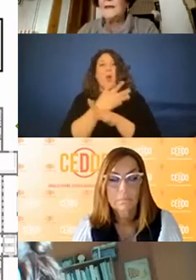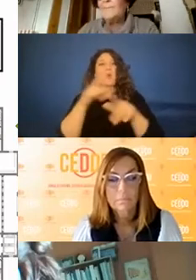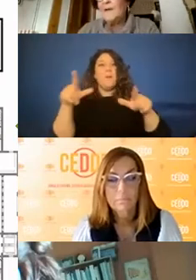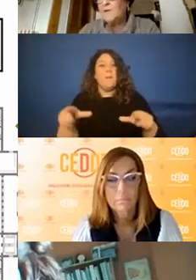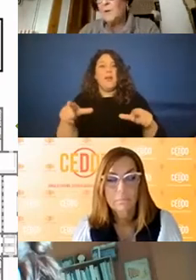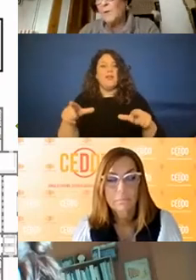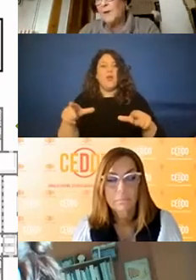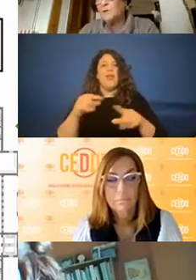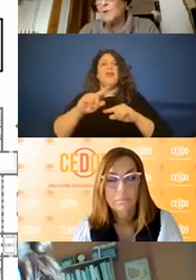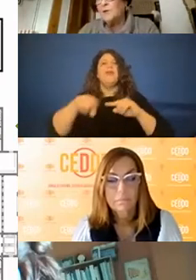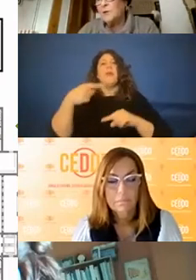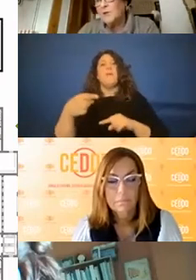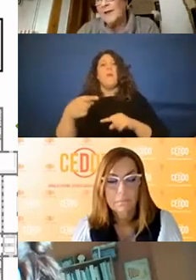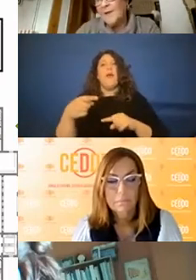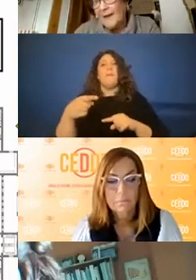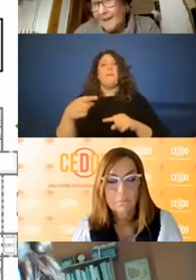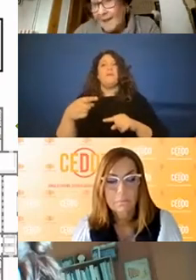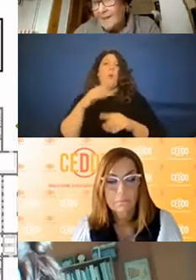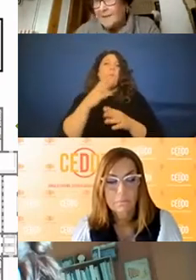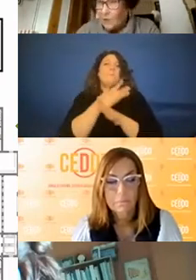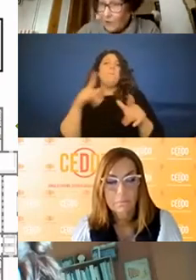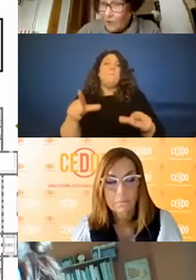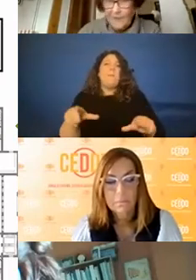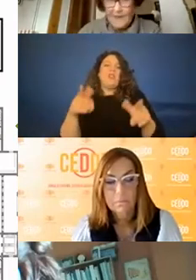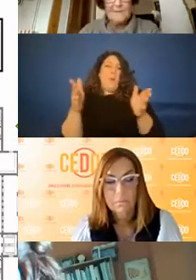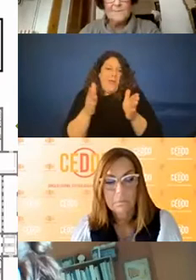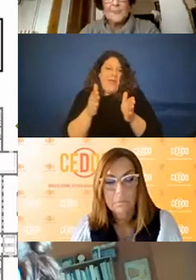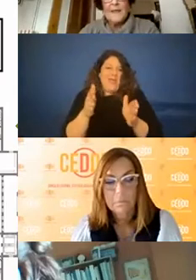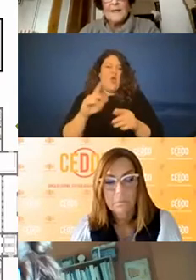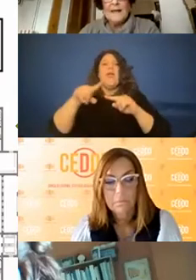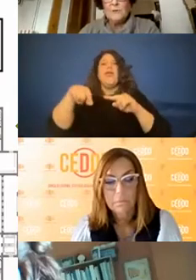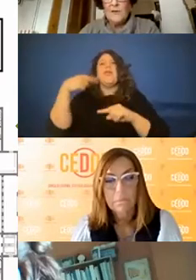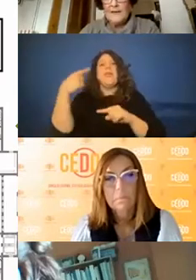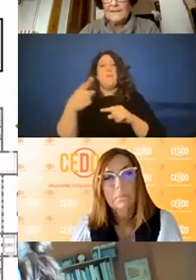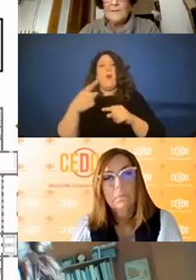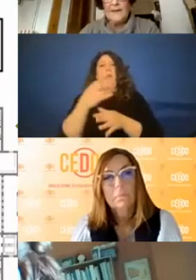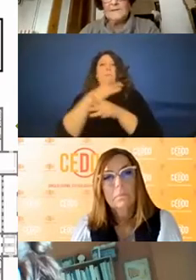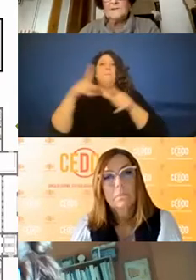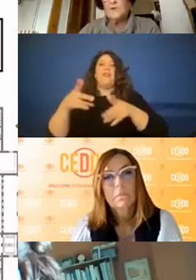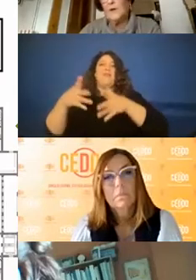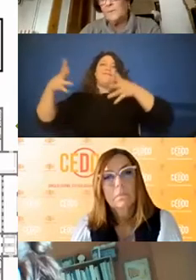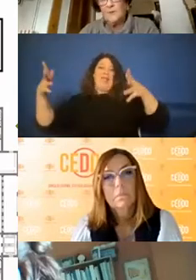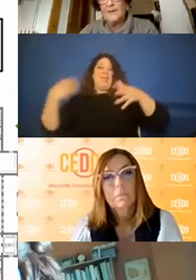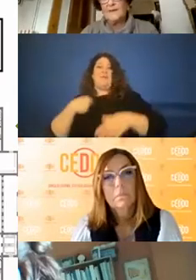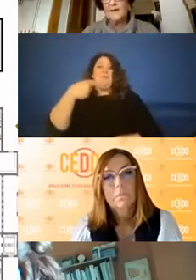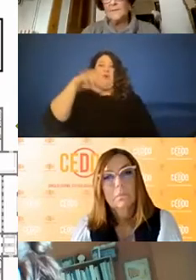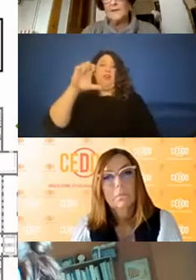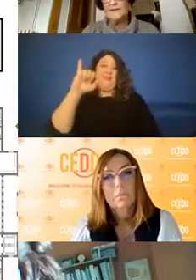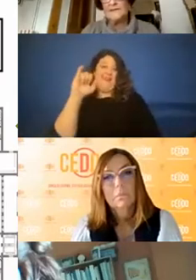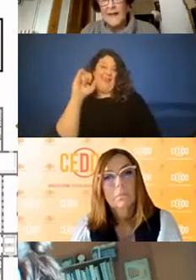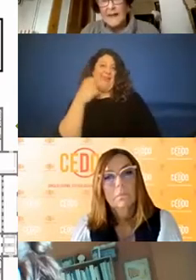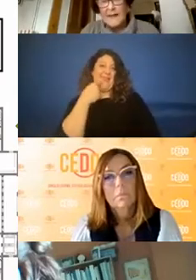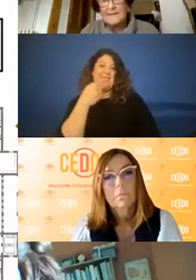al gran patio de juegos donde trabaja Gay todos los días. Las rutas flexibles son la posibilidad de